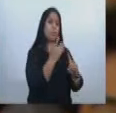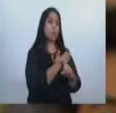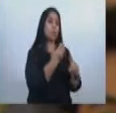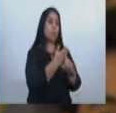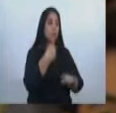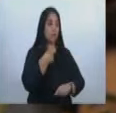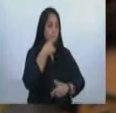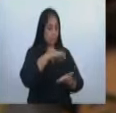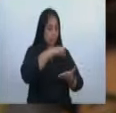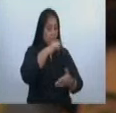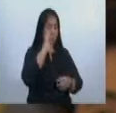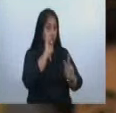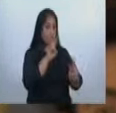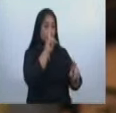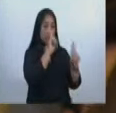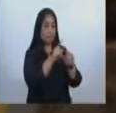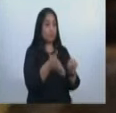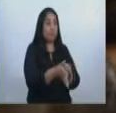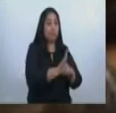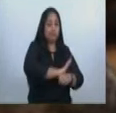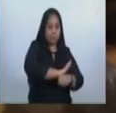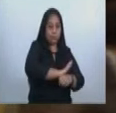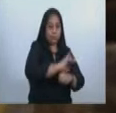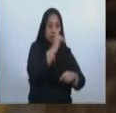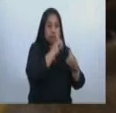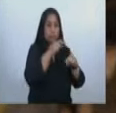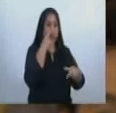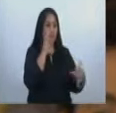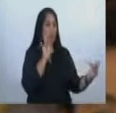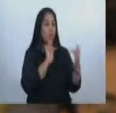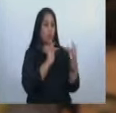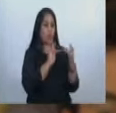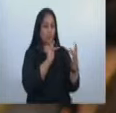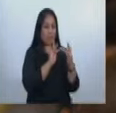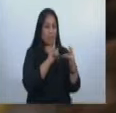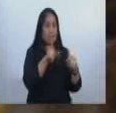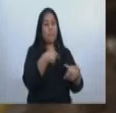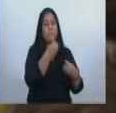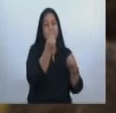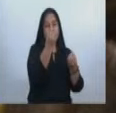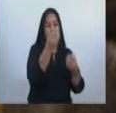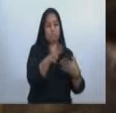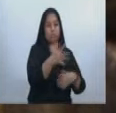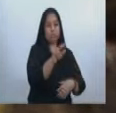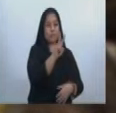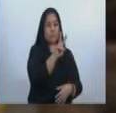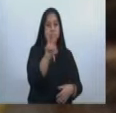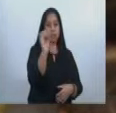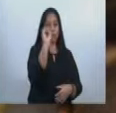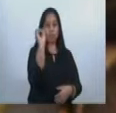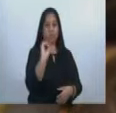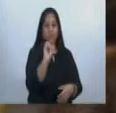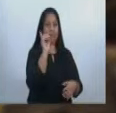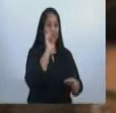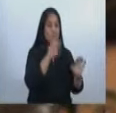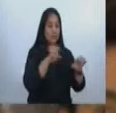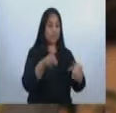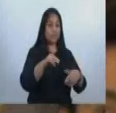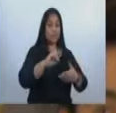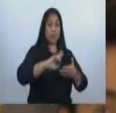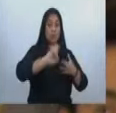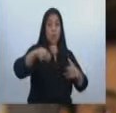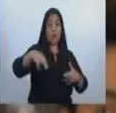Vimos a partir de la pandemia del covid la conectividad por dar un dato aproximado únicamente 22 por de la gente en el área rural